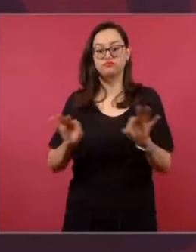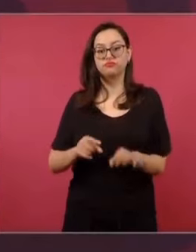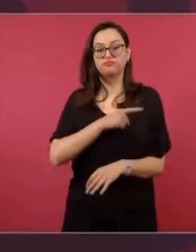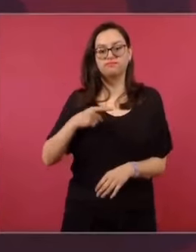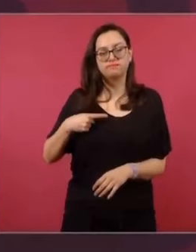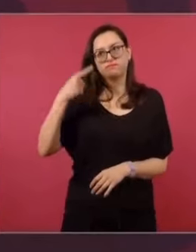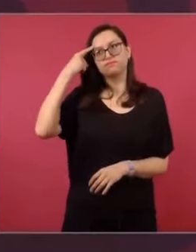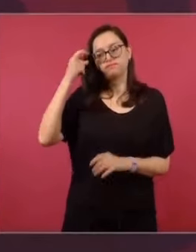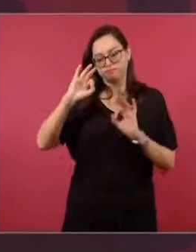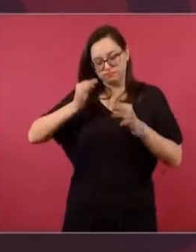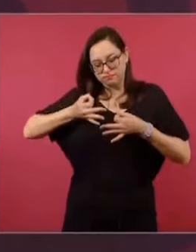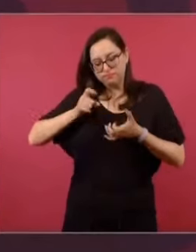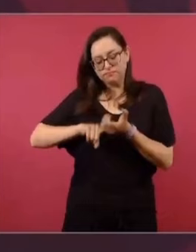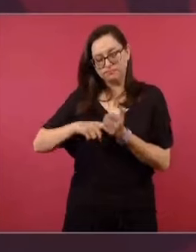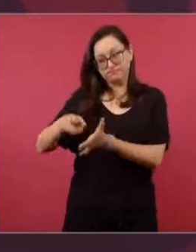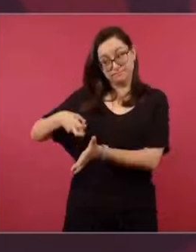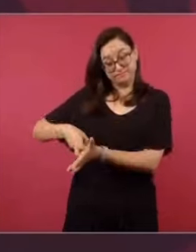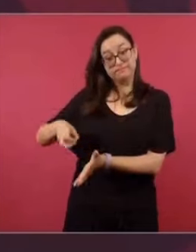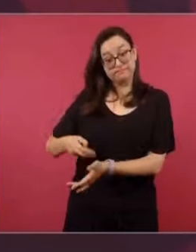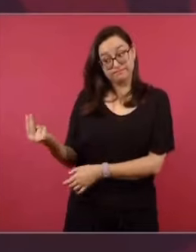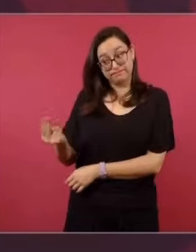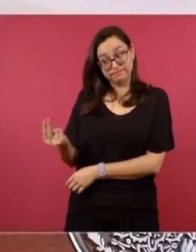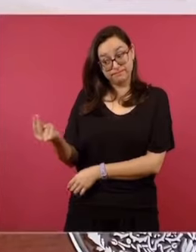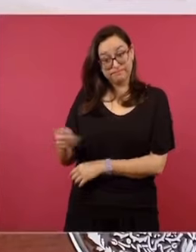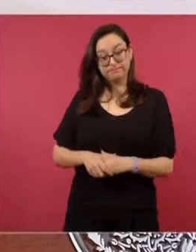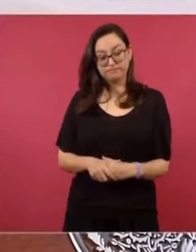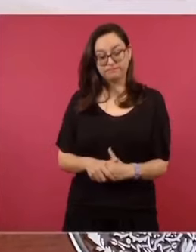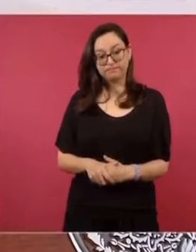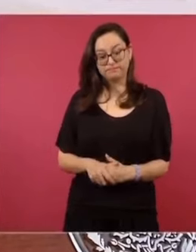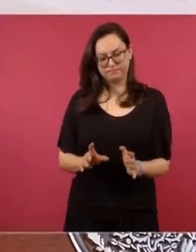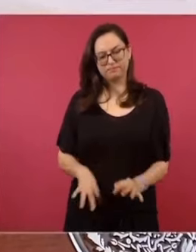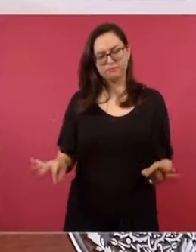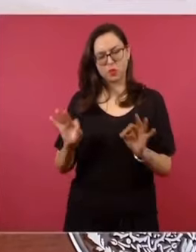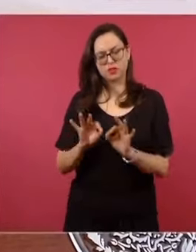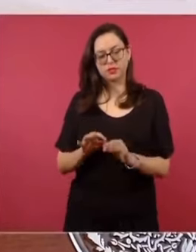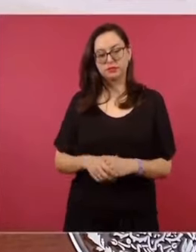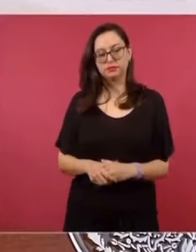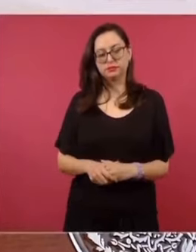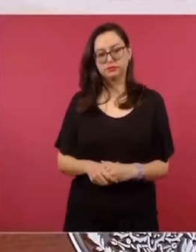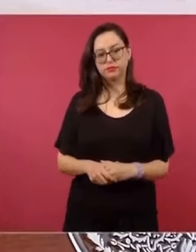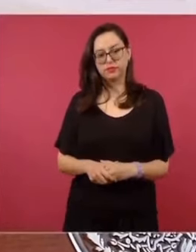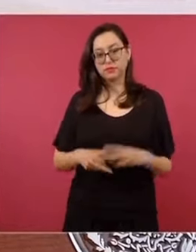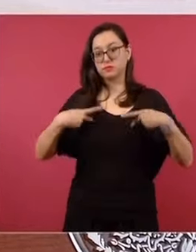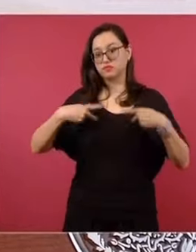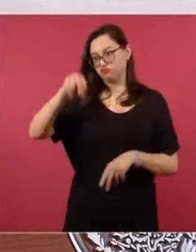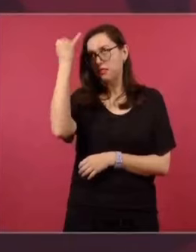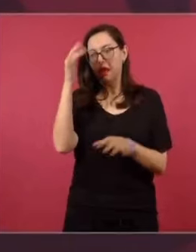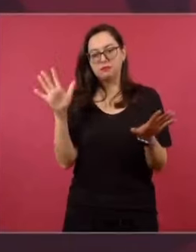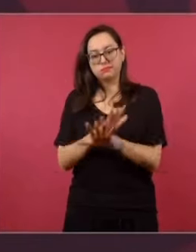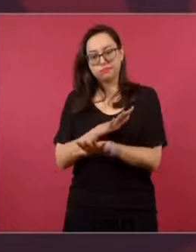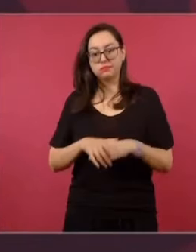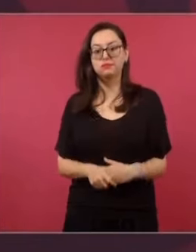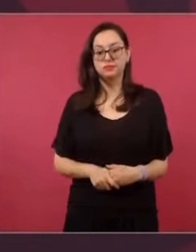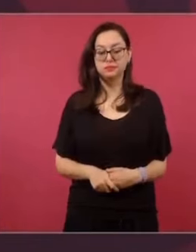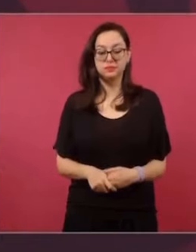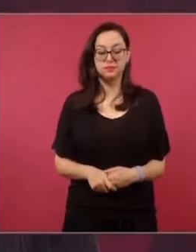autocrítica, es muy importante saber rectificar, es de sabios cambiar de opinión.